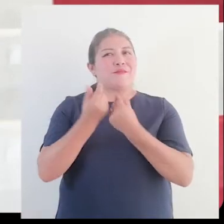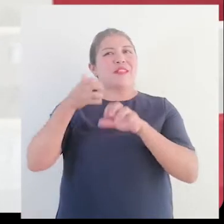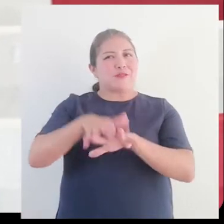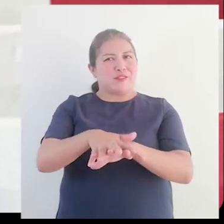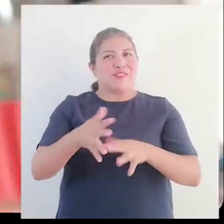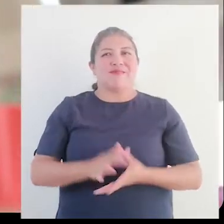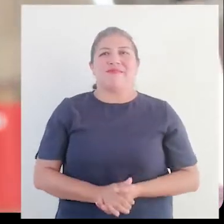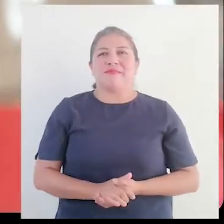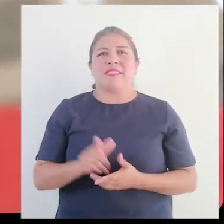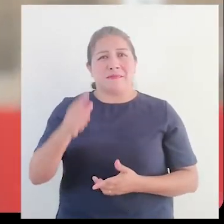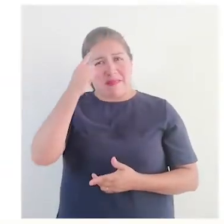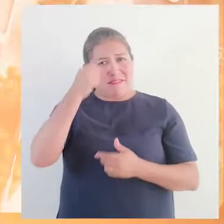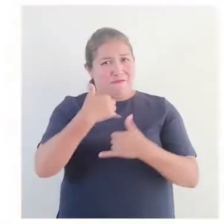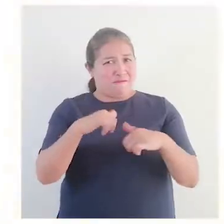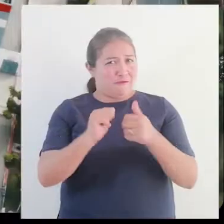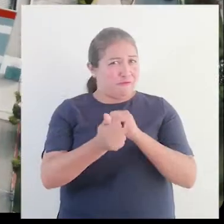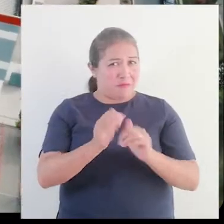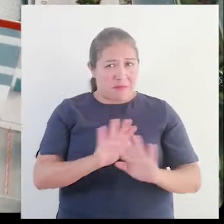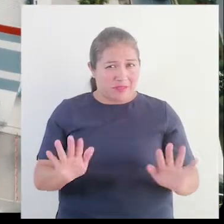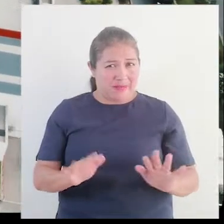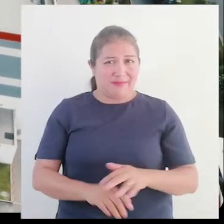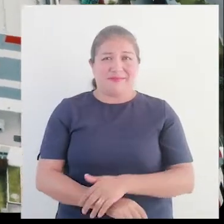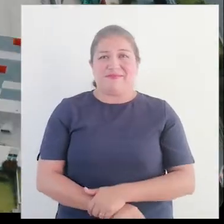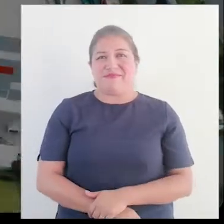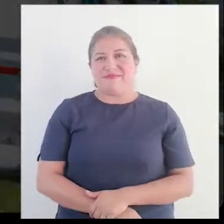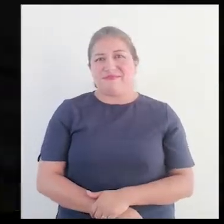inclusión. Es más que fútbol.